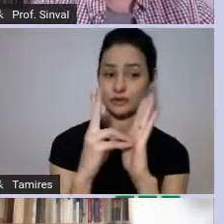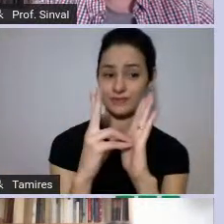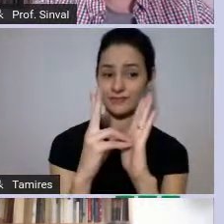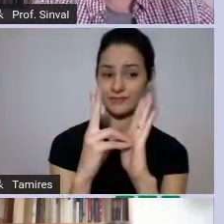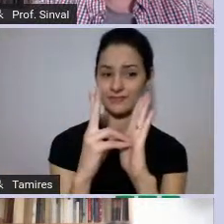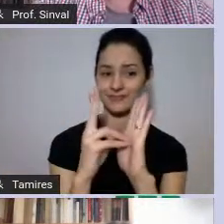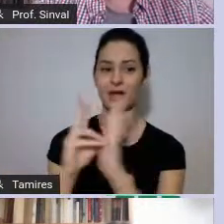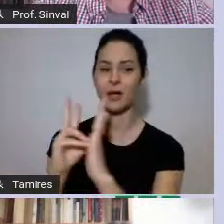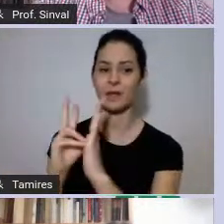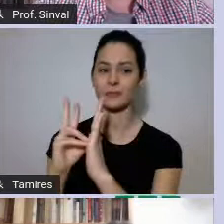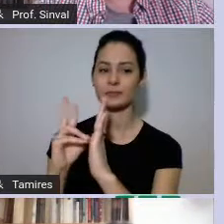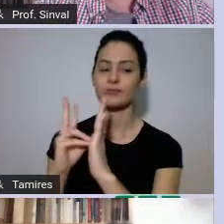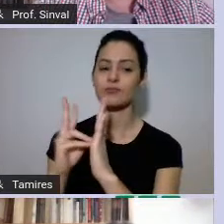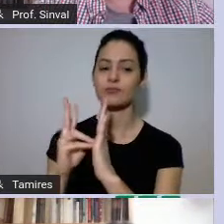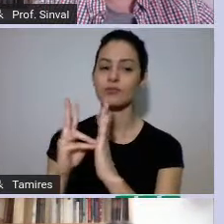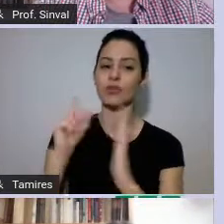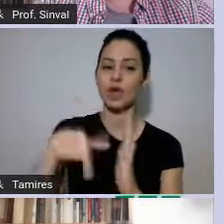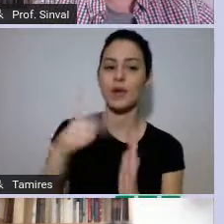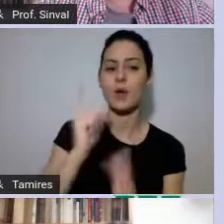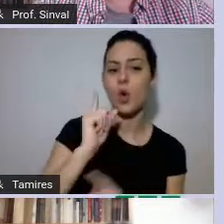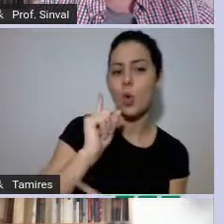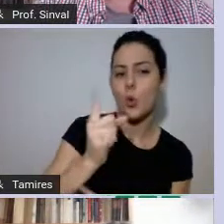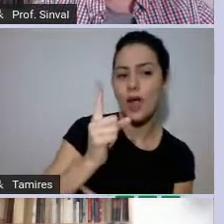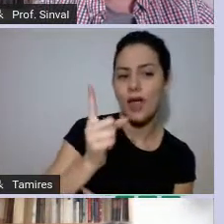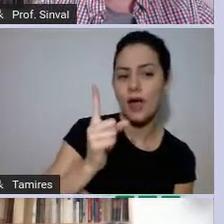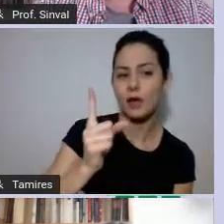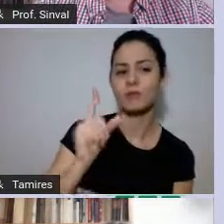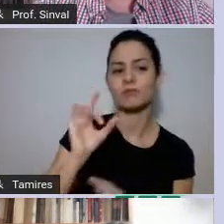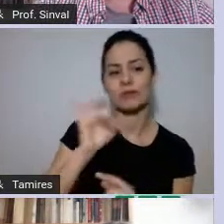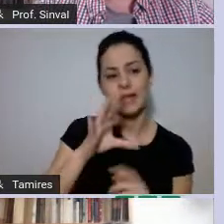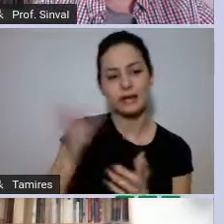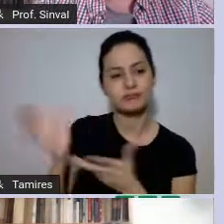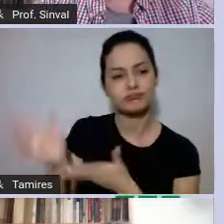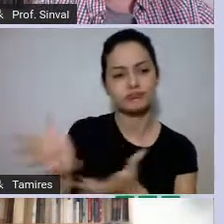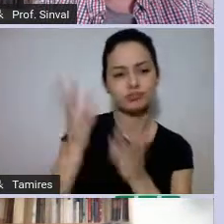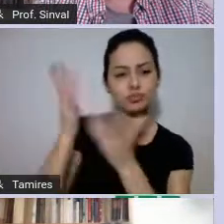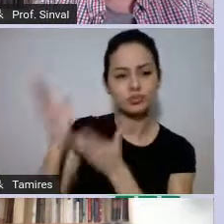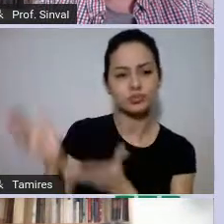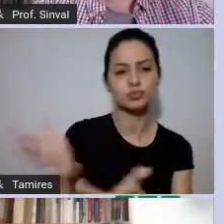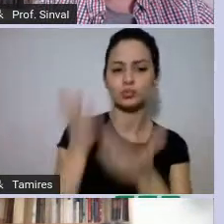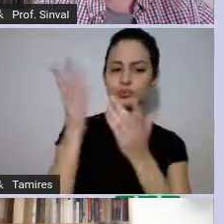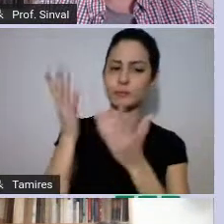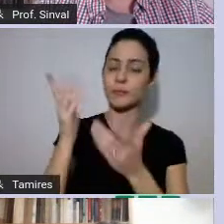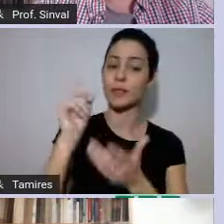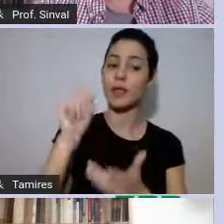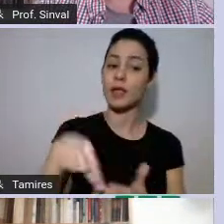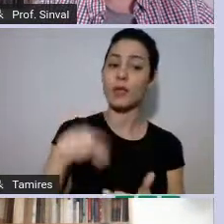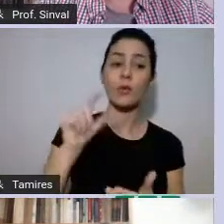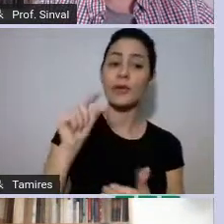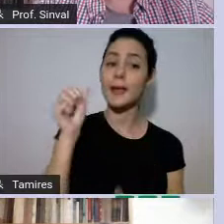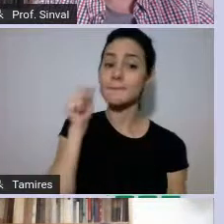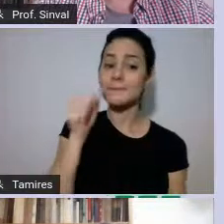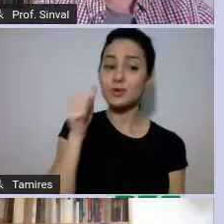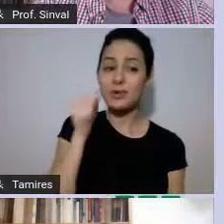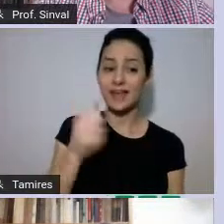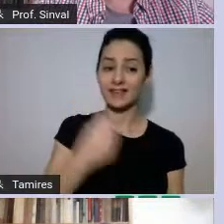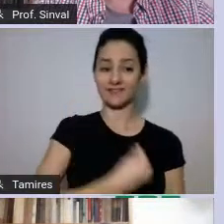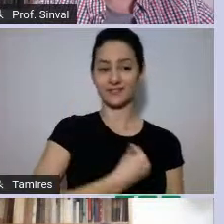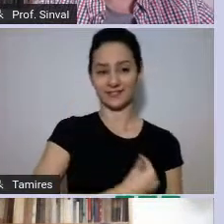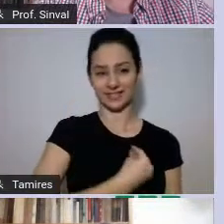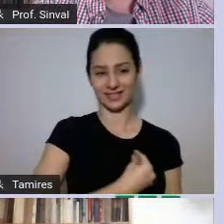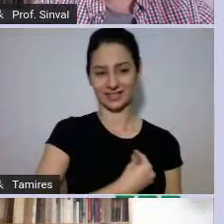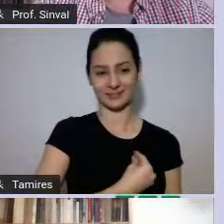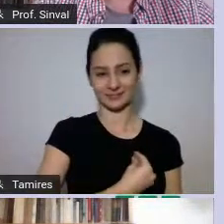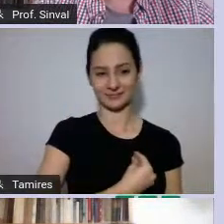cobrar el impuesto de un real por carga, estamos cobrándole a estas mujeres que viven, se